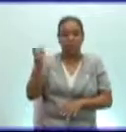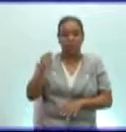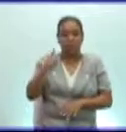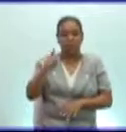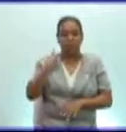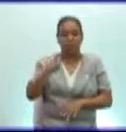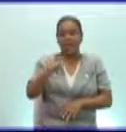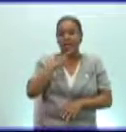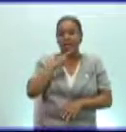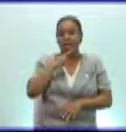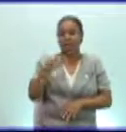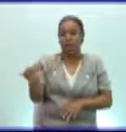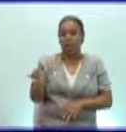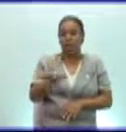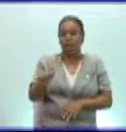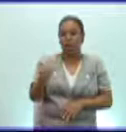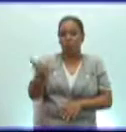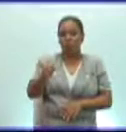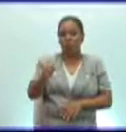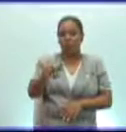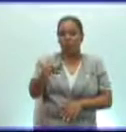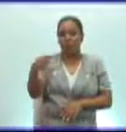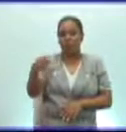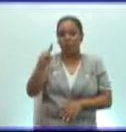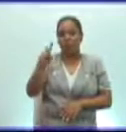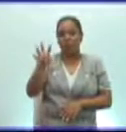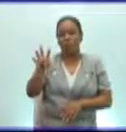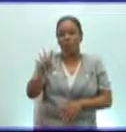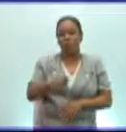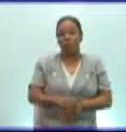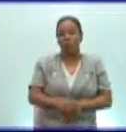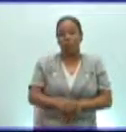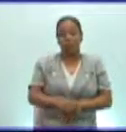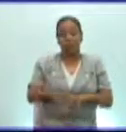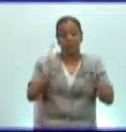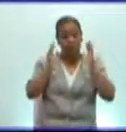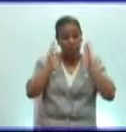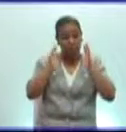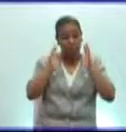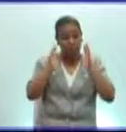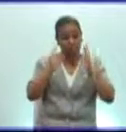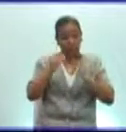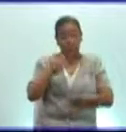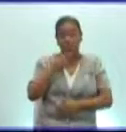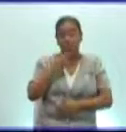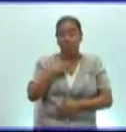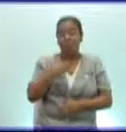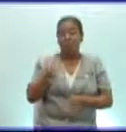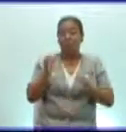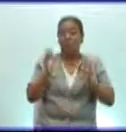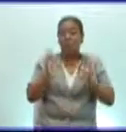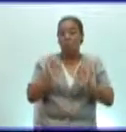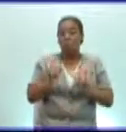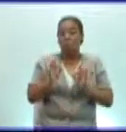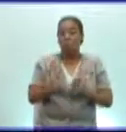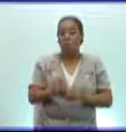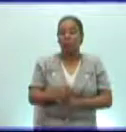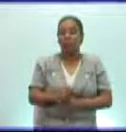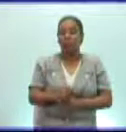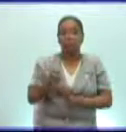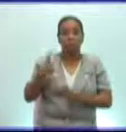agua, igual a 10 a la menos 14. Fíjense cómo en estas constantes, como en otras constantes,